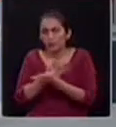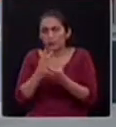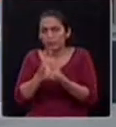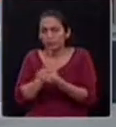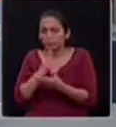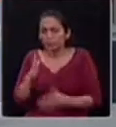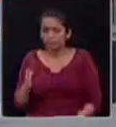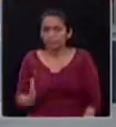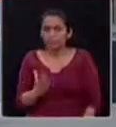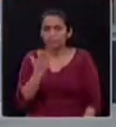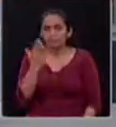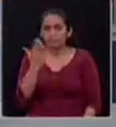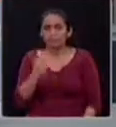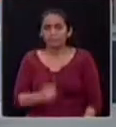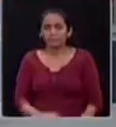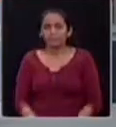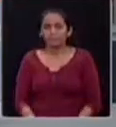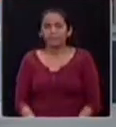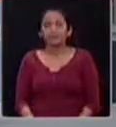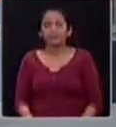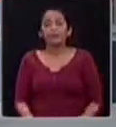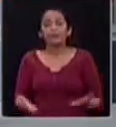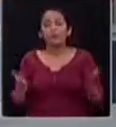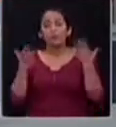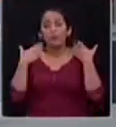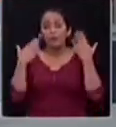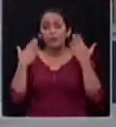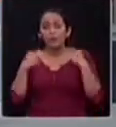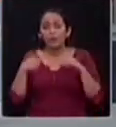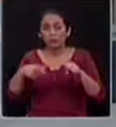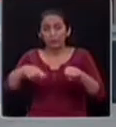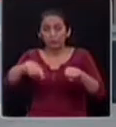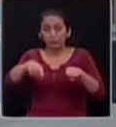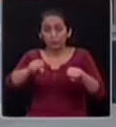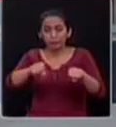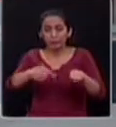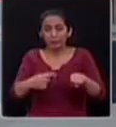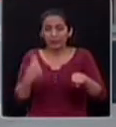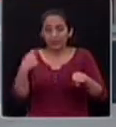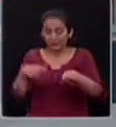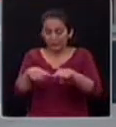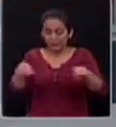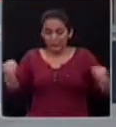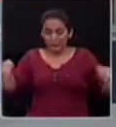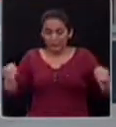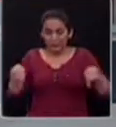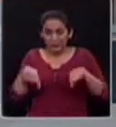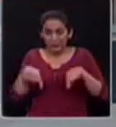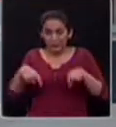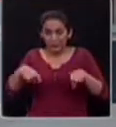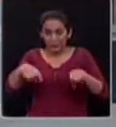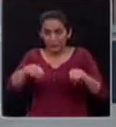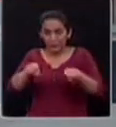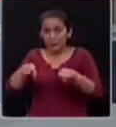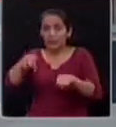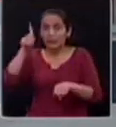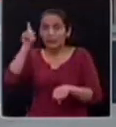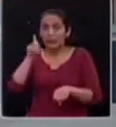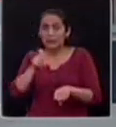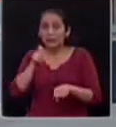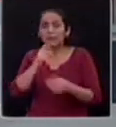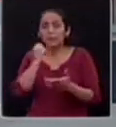Conductores de tricimotos en Guayaquil deben registrar sus unidades en la plataforma de la Autoridad de Tránsito Municipal y adquirir el servicio